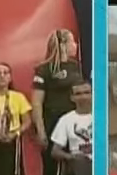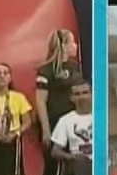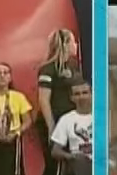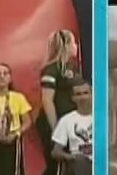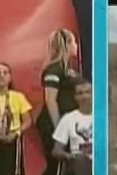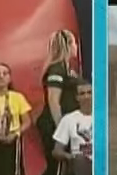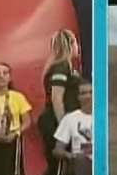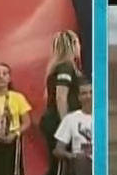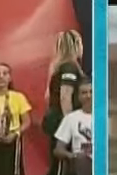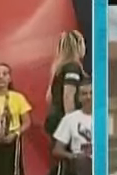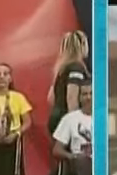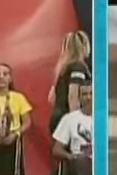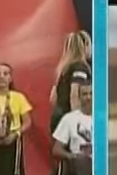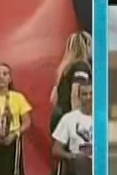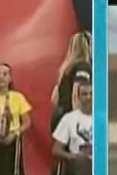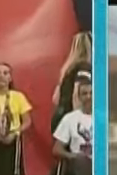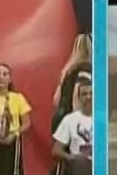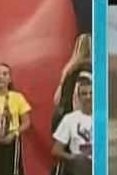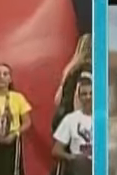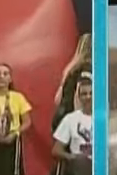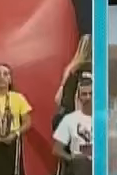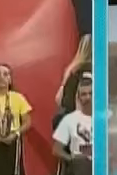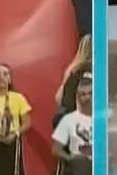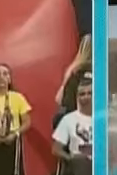Ustedes quieren en Miraflores